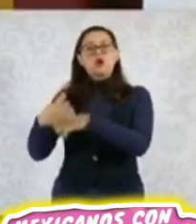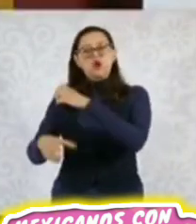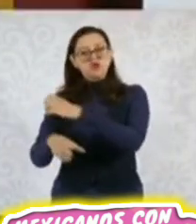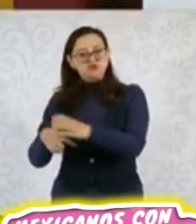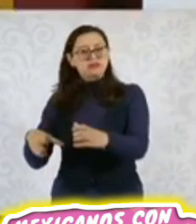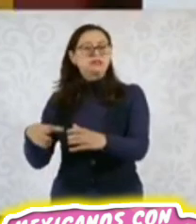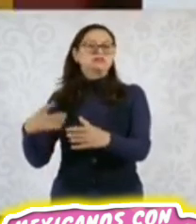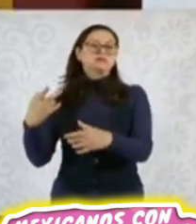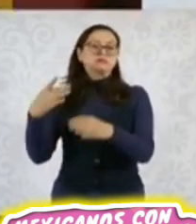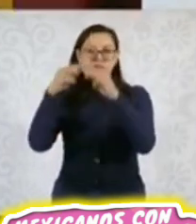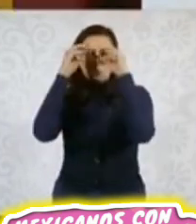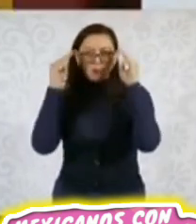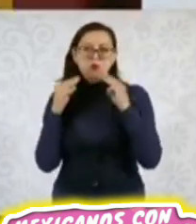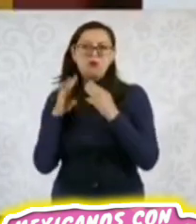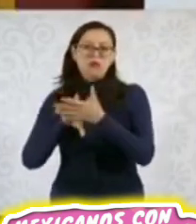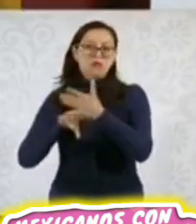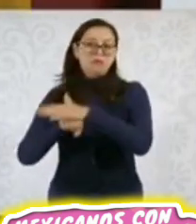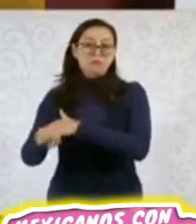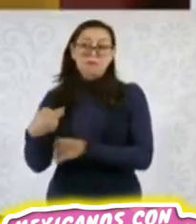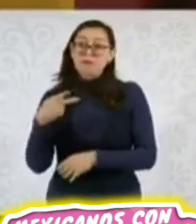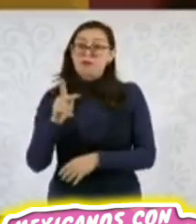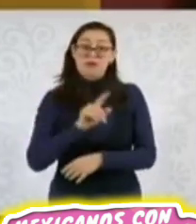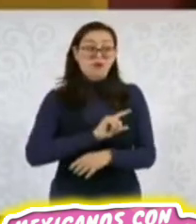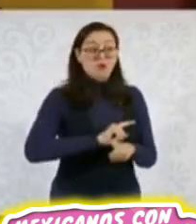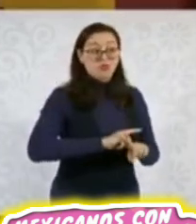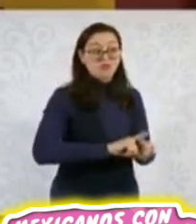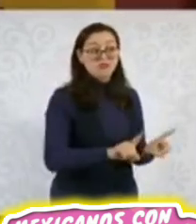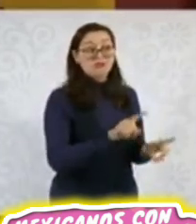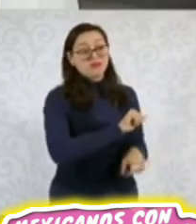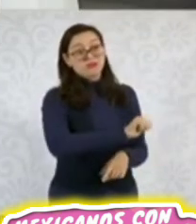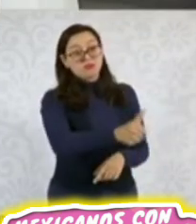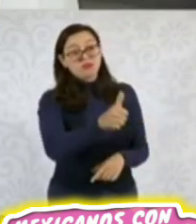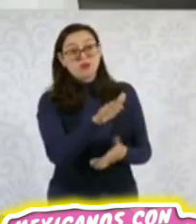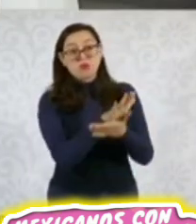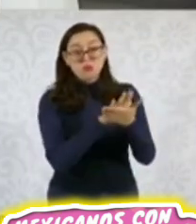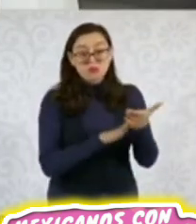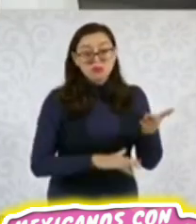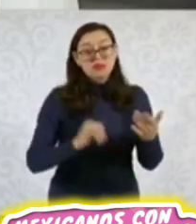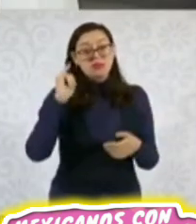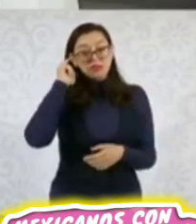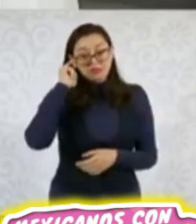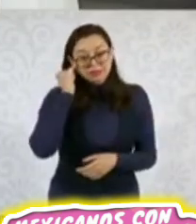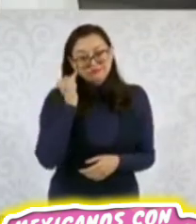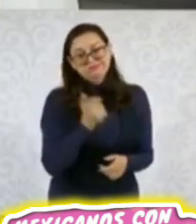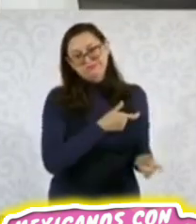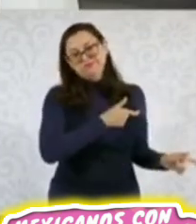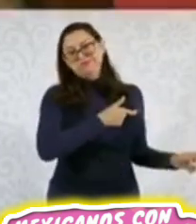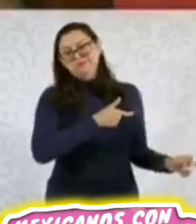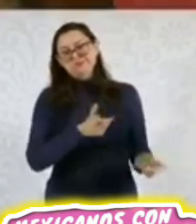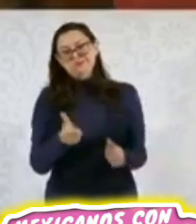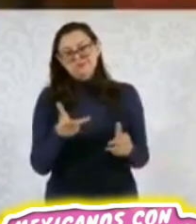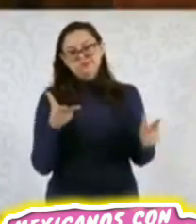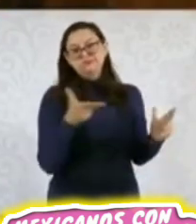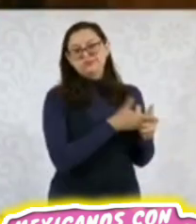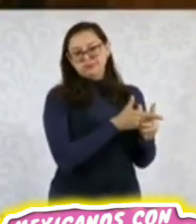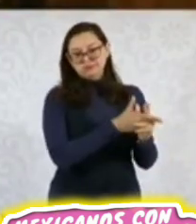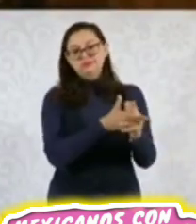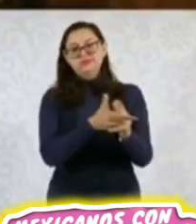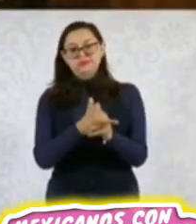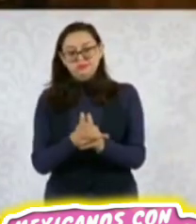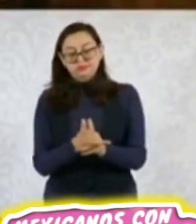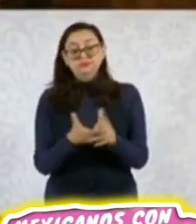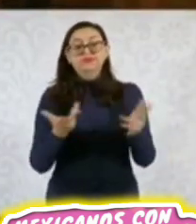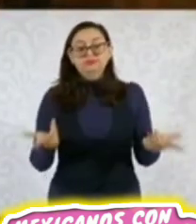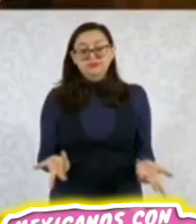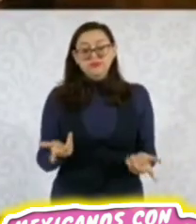las villas y de los pueblos. Estas mujeres fueron pasadas por las armas. Yo aquí digo que las condenamos 2 veces. El